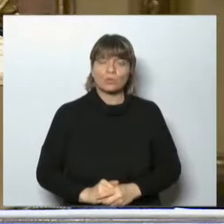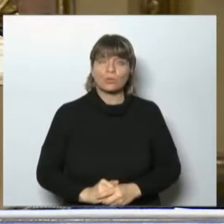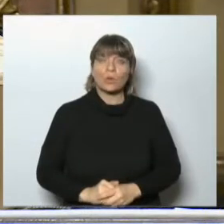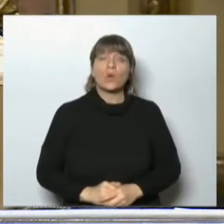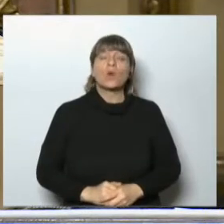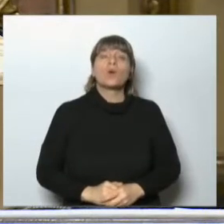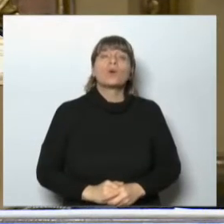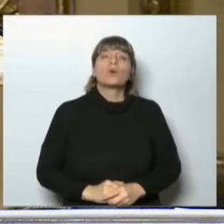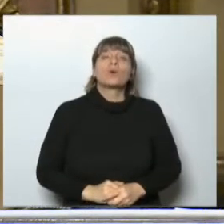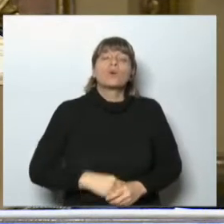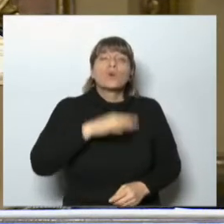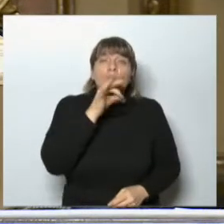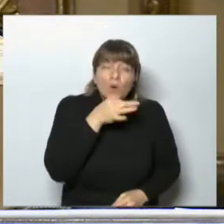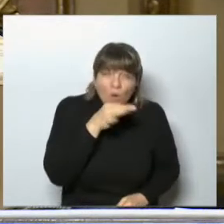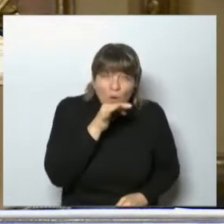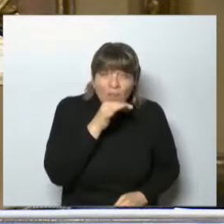nosotros.